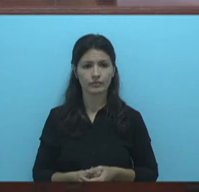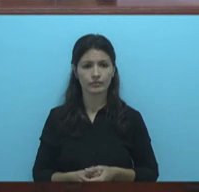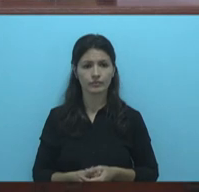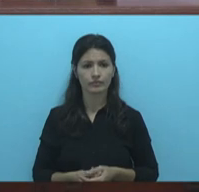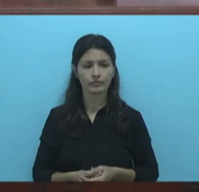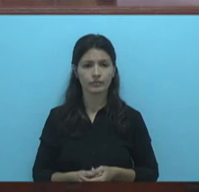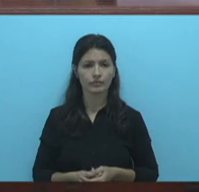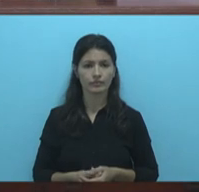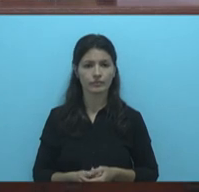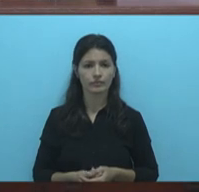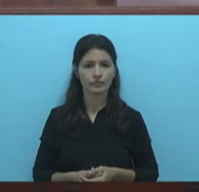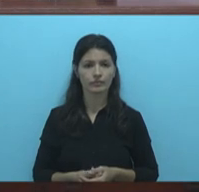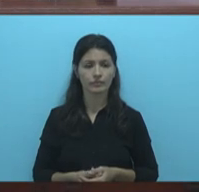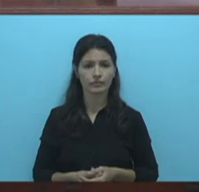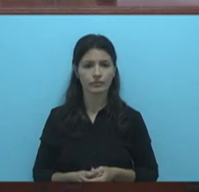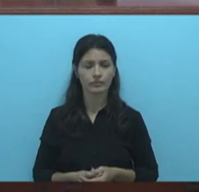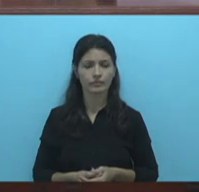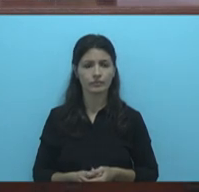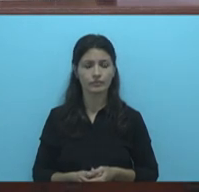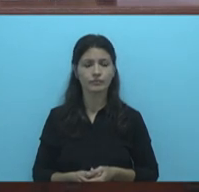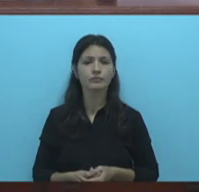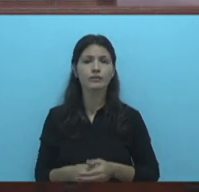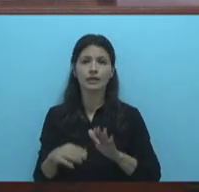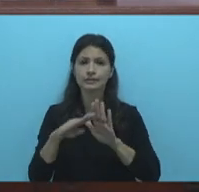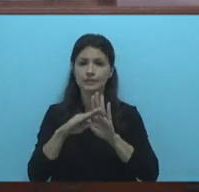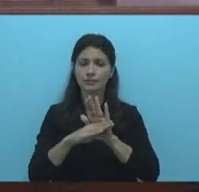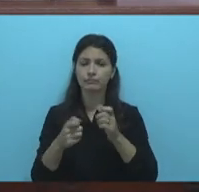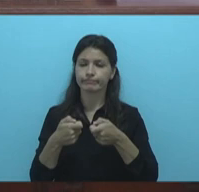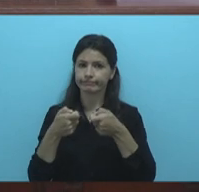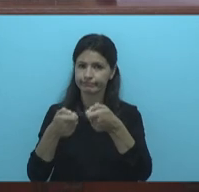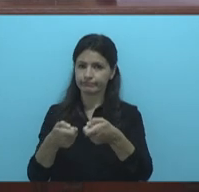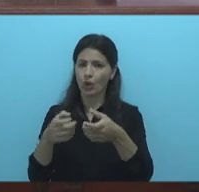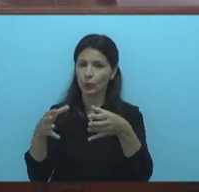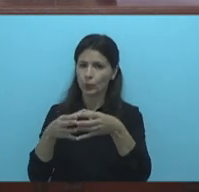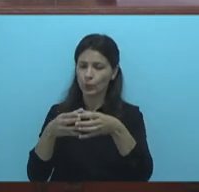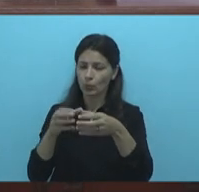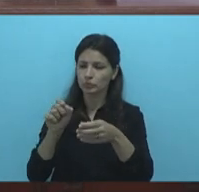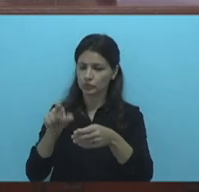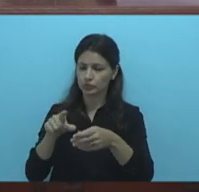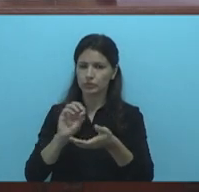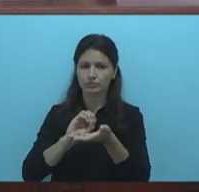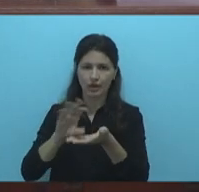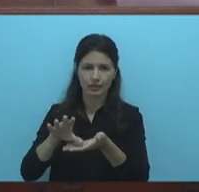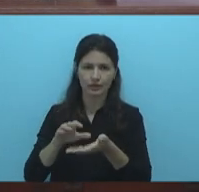Y por lo tanto se incorpora a sus asuntos de entrada y va al destino a las comisiones respectivas.